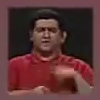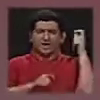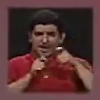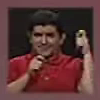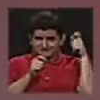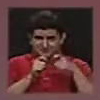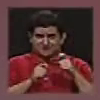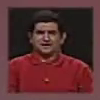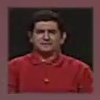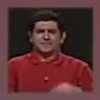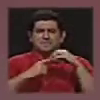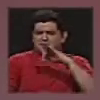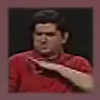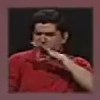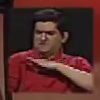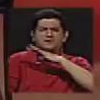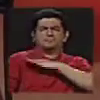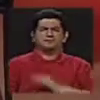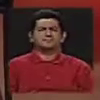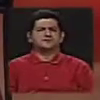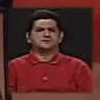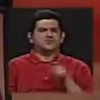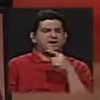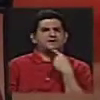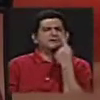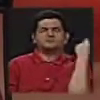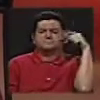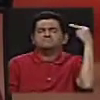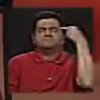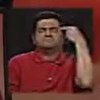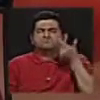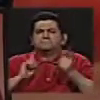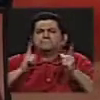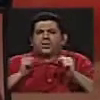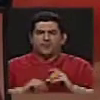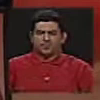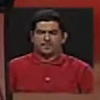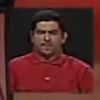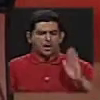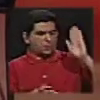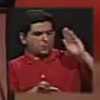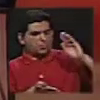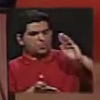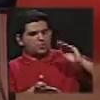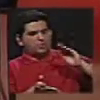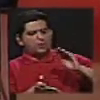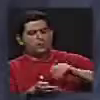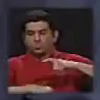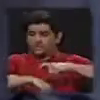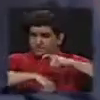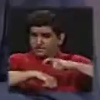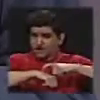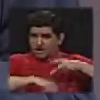de los principales beneficios que ha estado indicando el gobierno es la reducción del tiempo